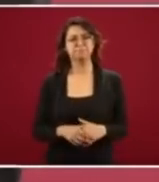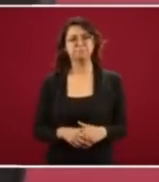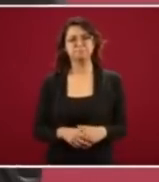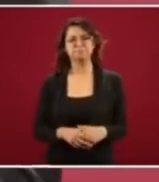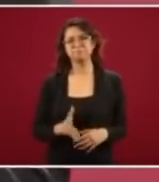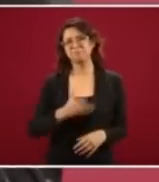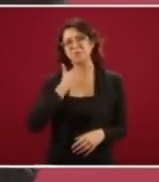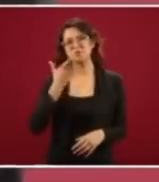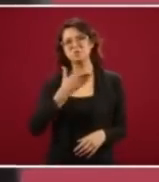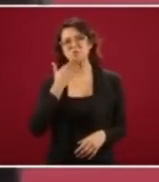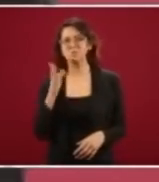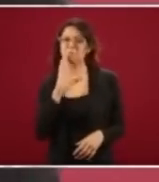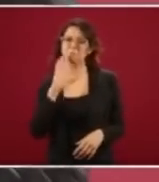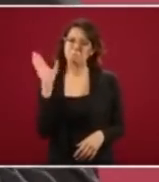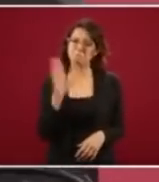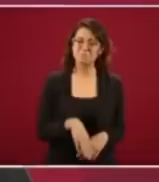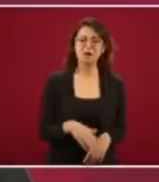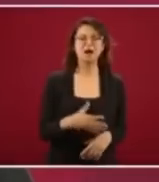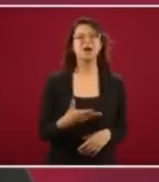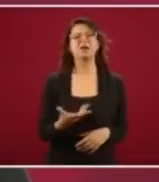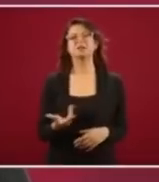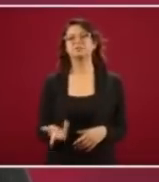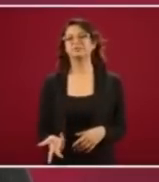mal acostumbradas